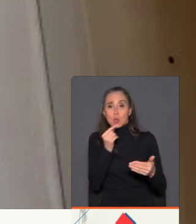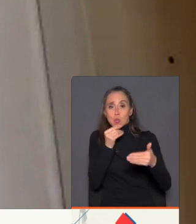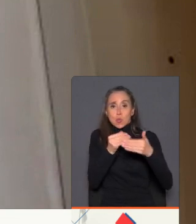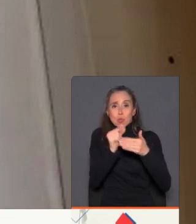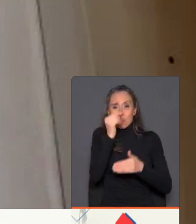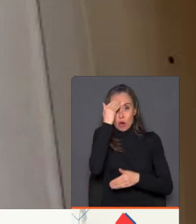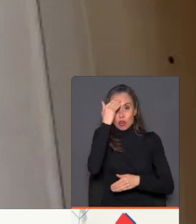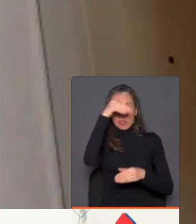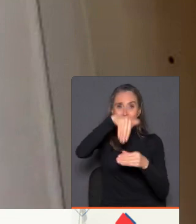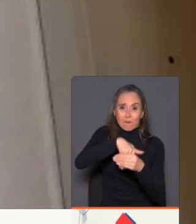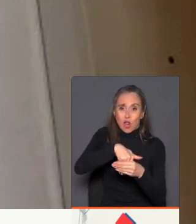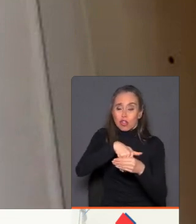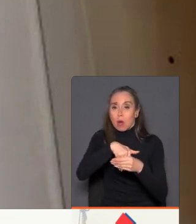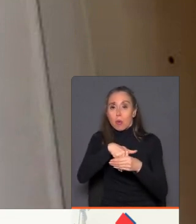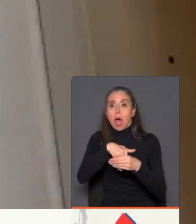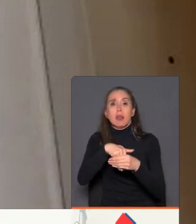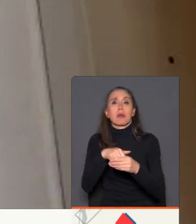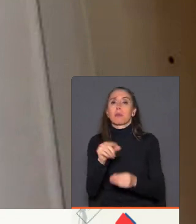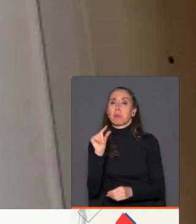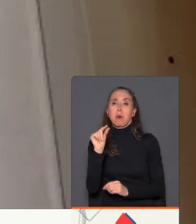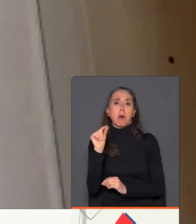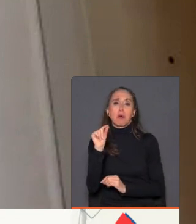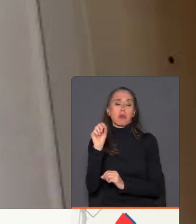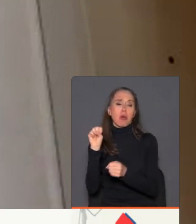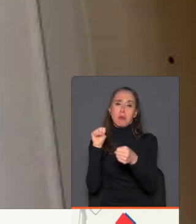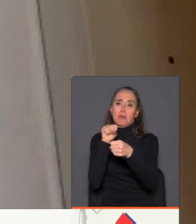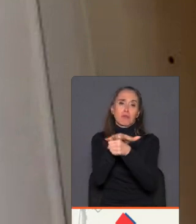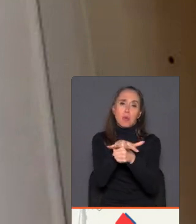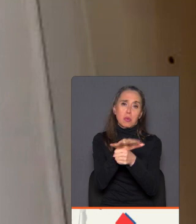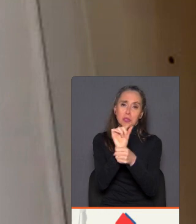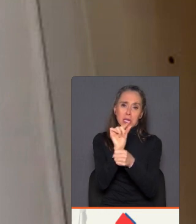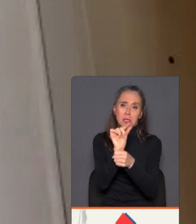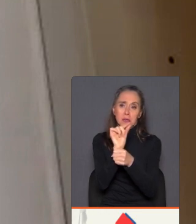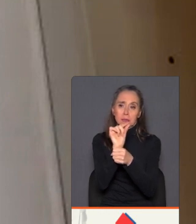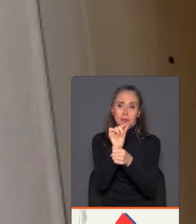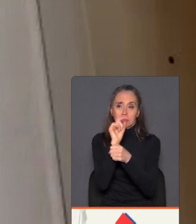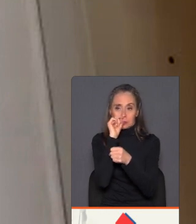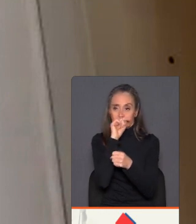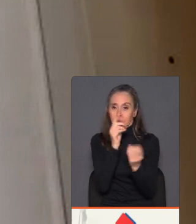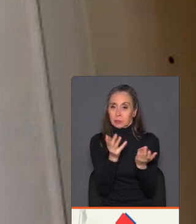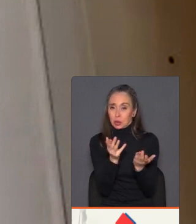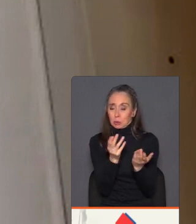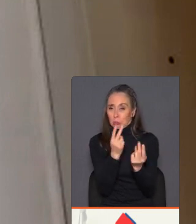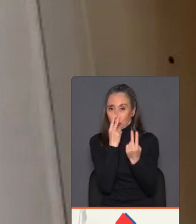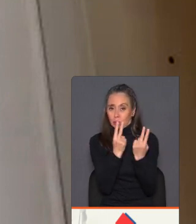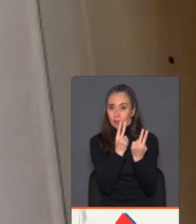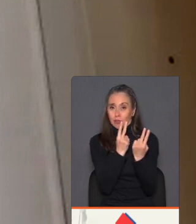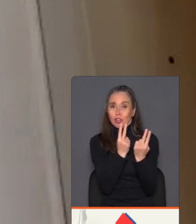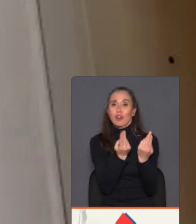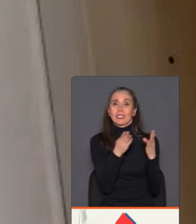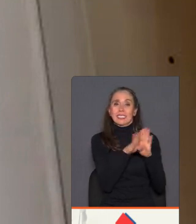elección están bajo, los efectos que podríamos observar de manifestaciones como las observadas en los cierres de